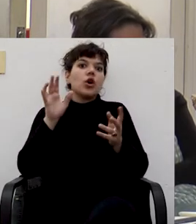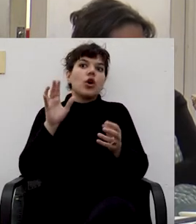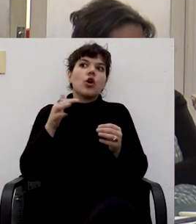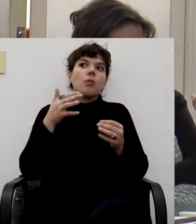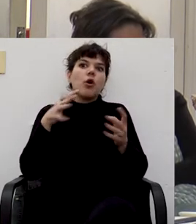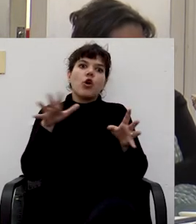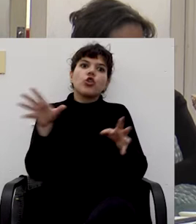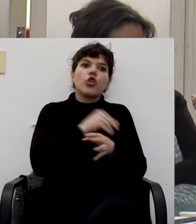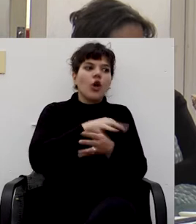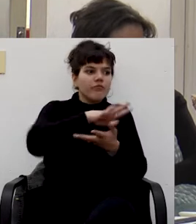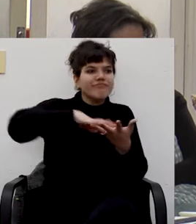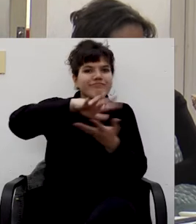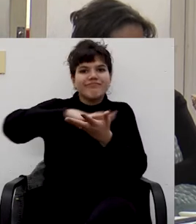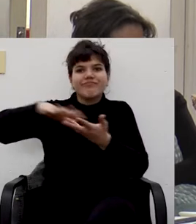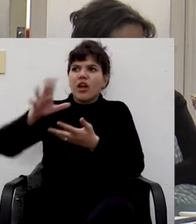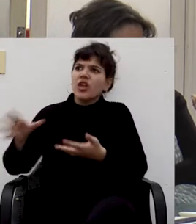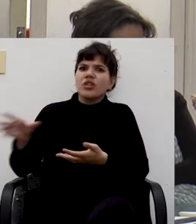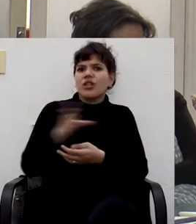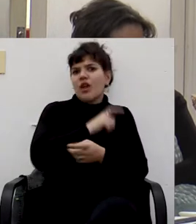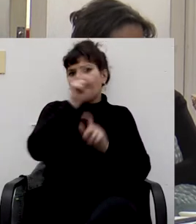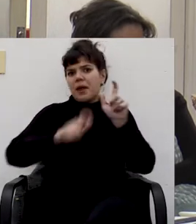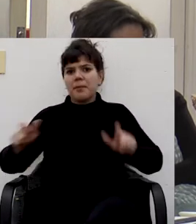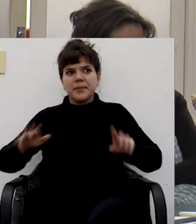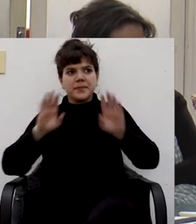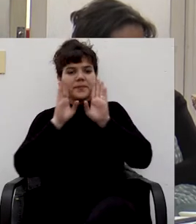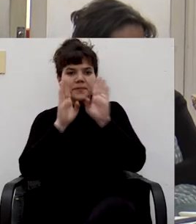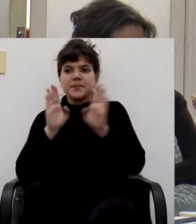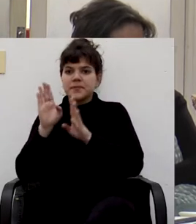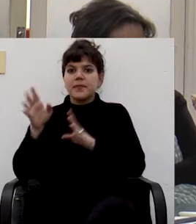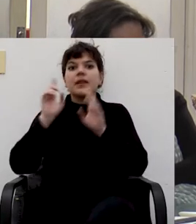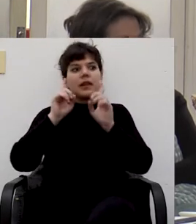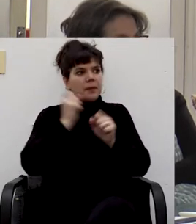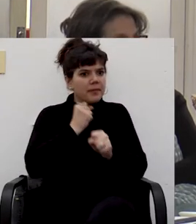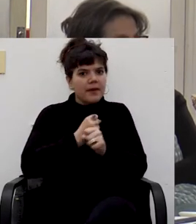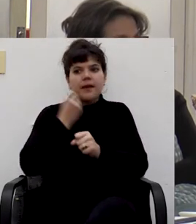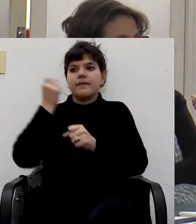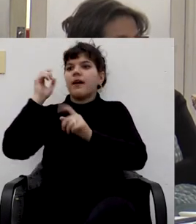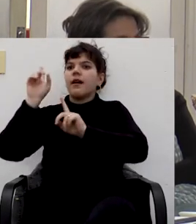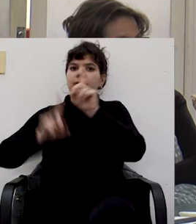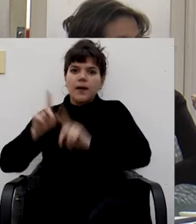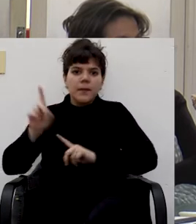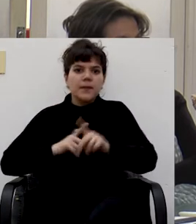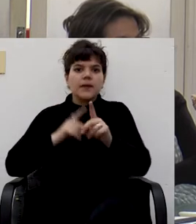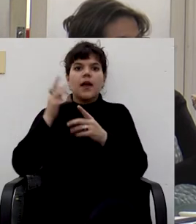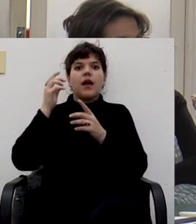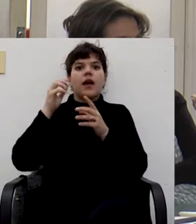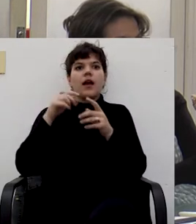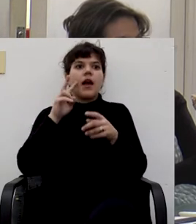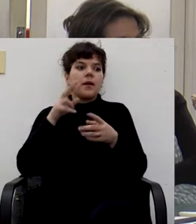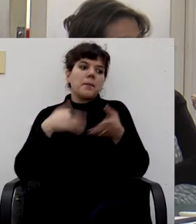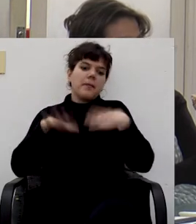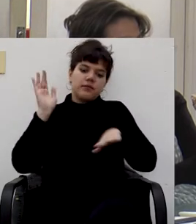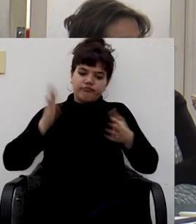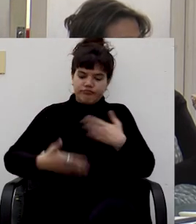las áreas y a todas las personas, busca transformar el mundo del empleo, mejora el clima y las condiciones de trabajo y estudio desde un enfoque de igualdad